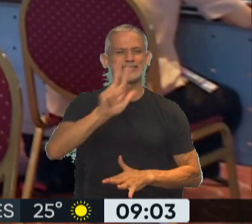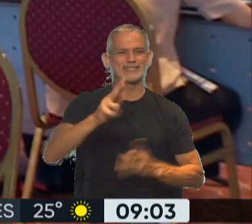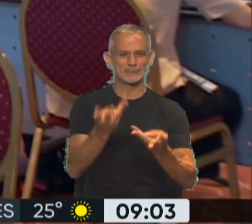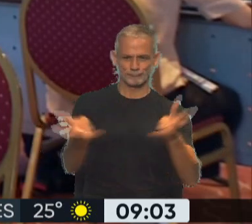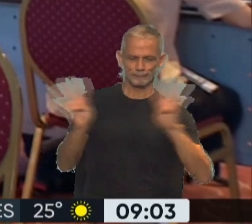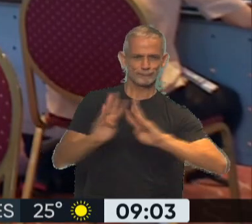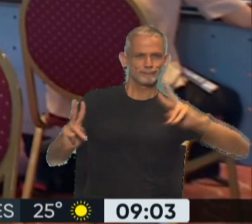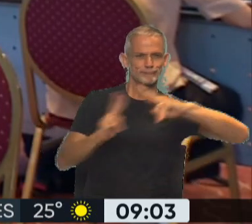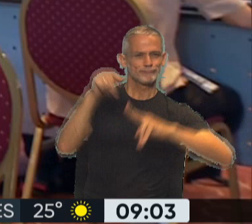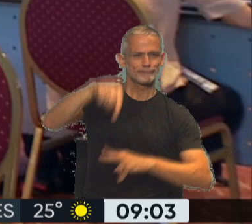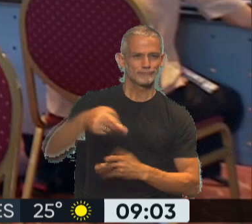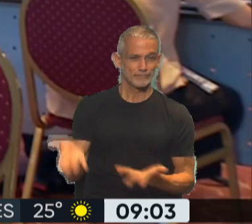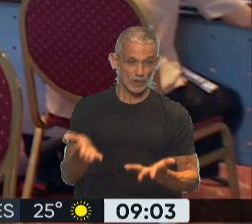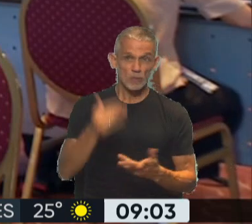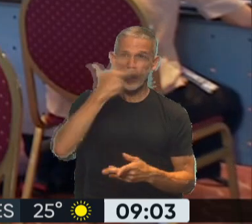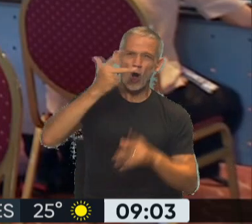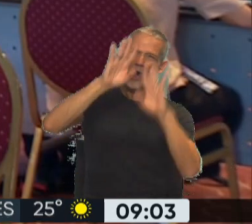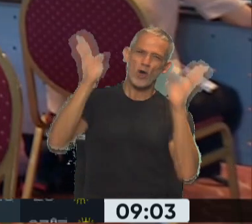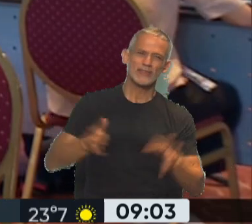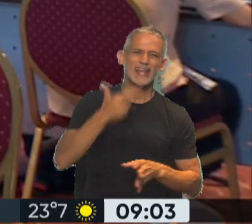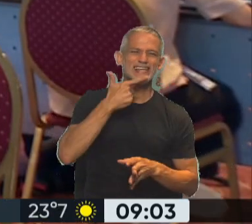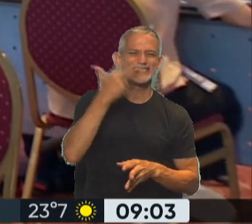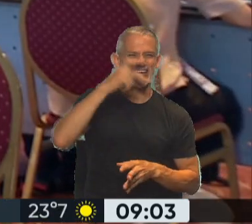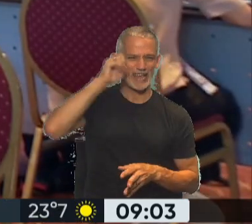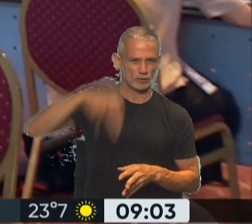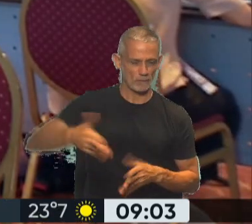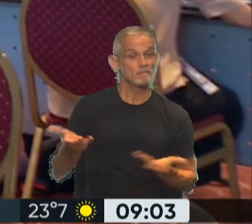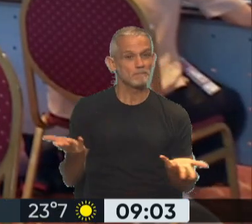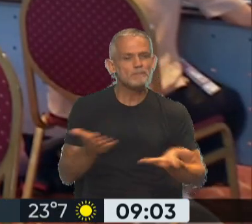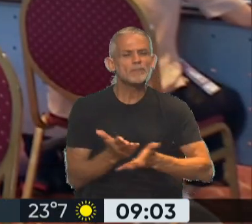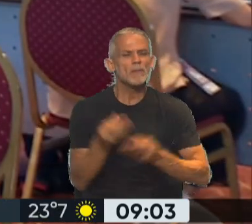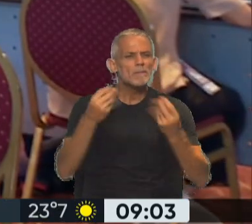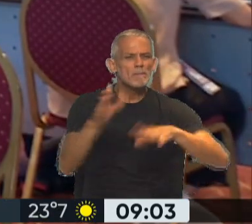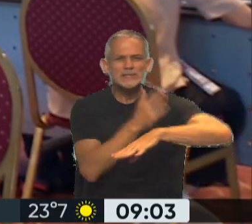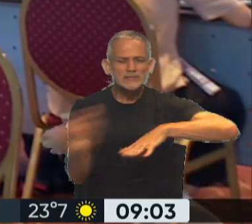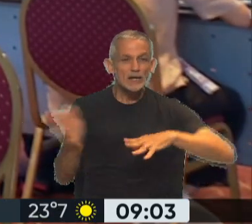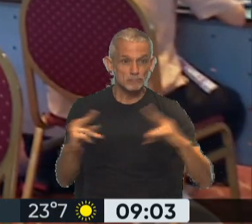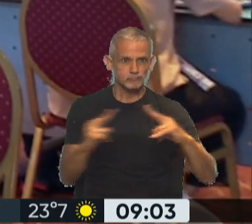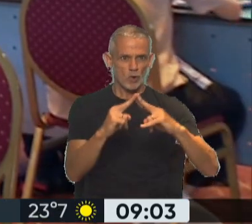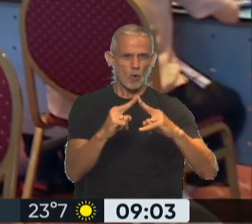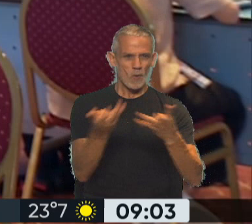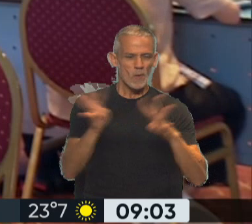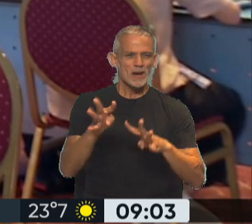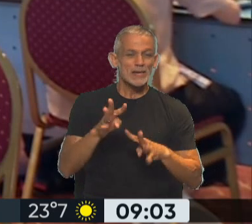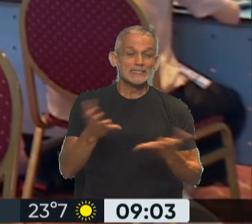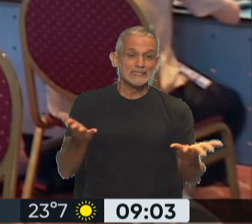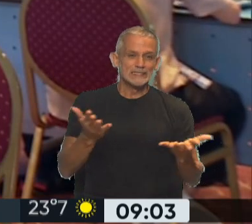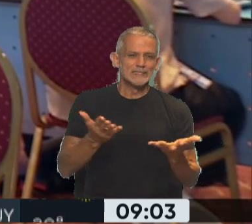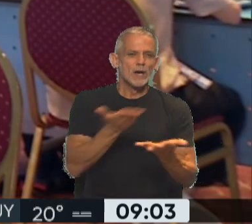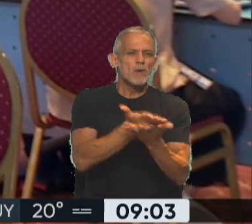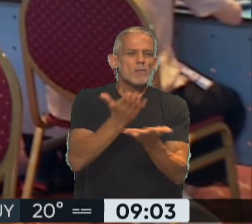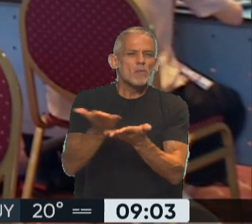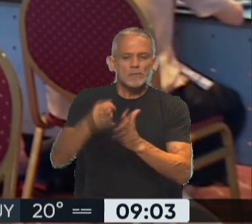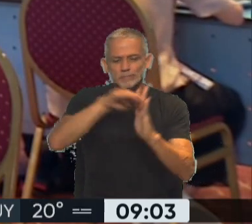que se harán presente decíamos en este hotel para comenzar con este evento que plantea una realidad una